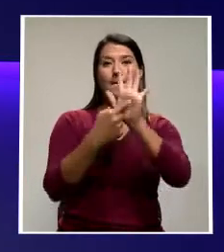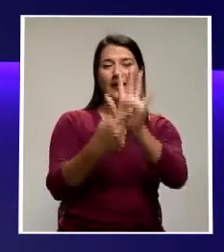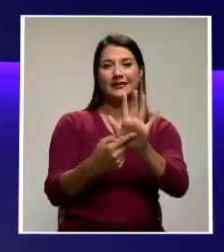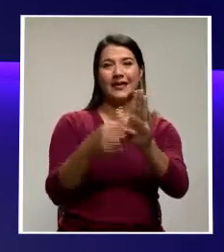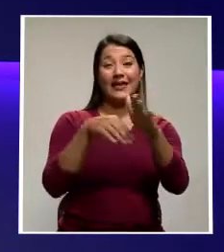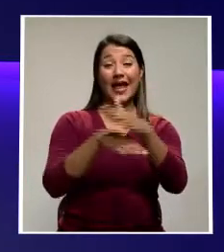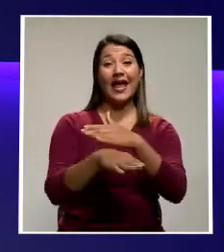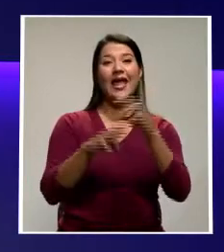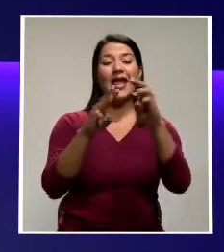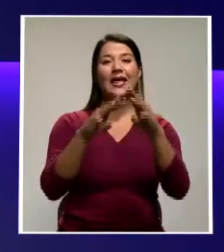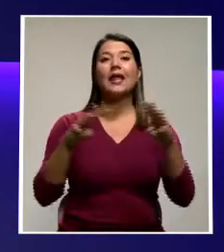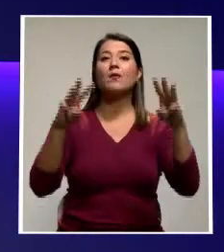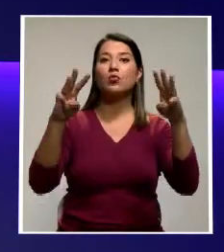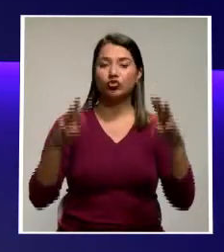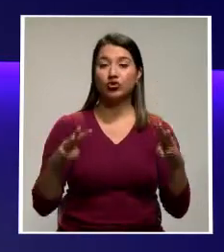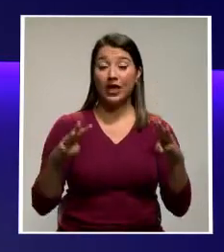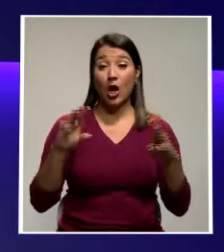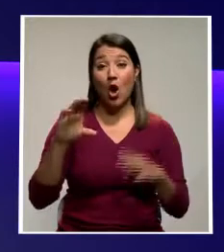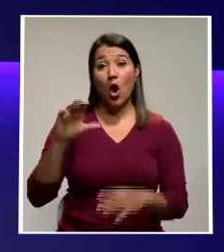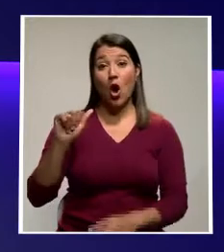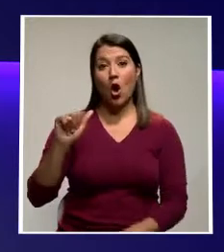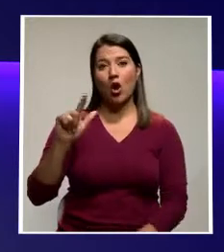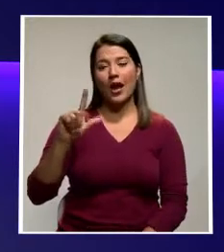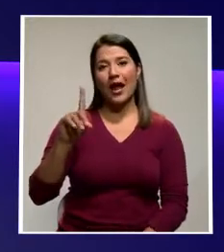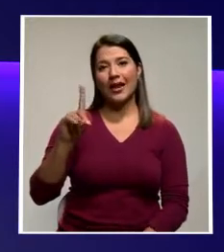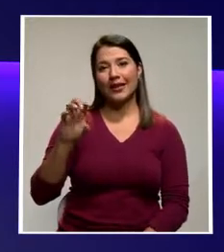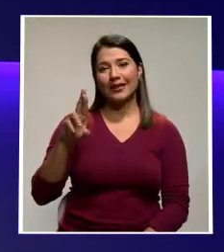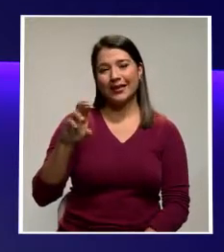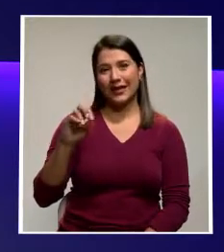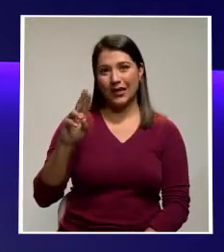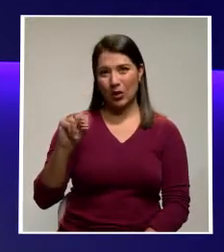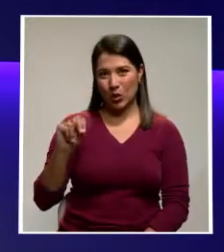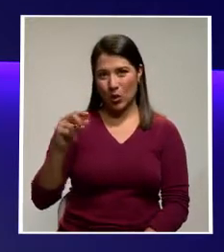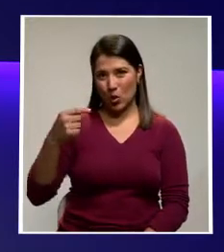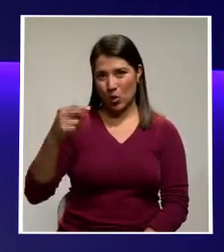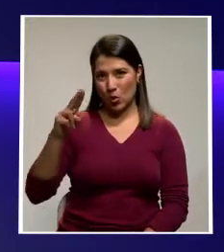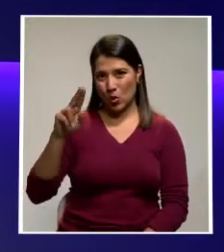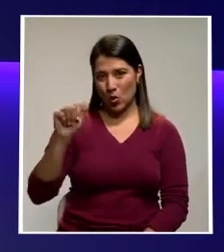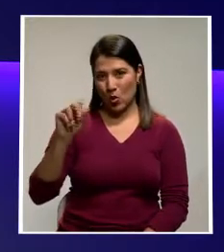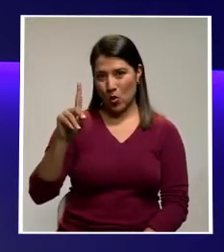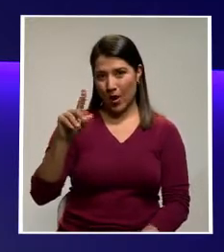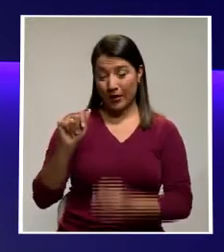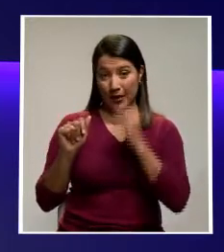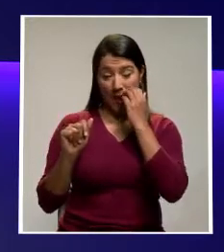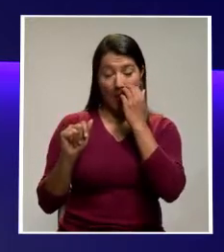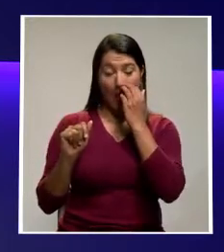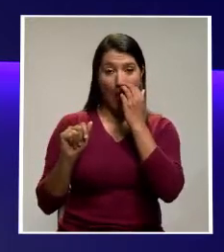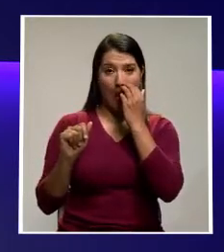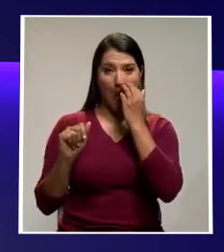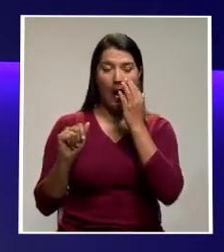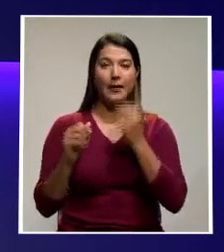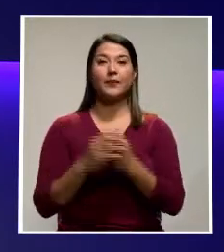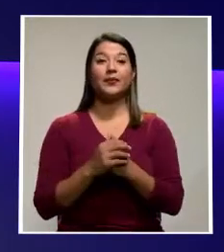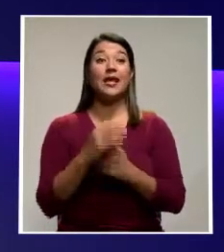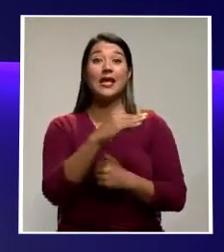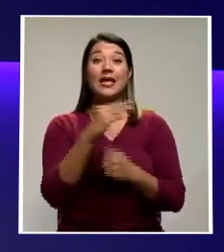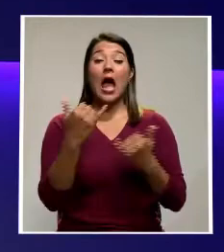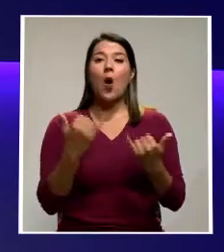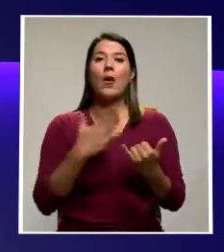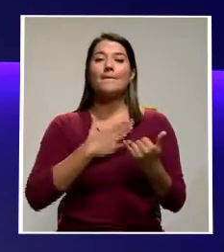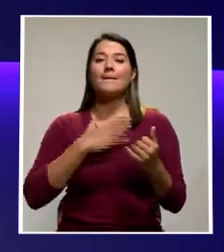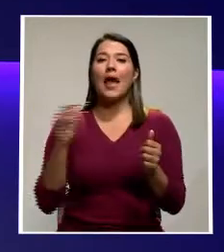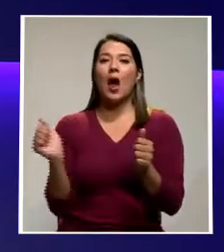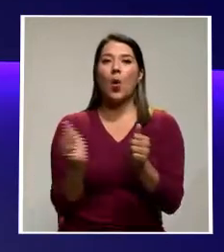Guardia la obra colectiva La Hebra Infinita. Se llama Aurelia Dobles Trejos y me acompaña